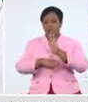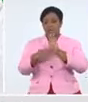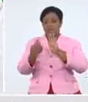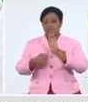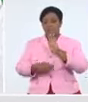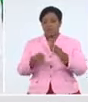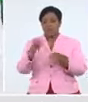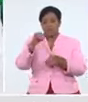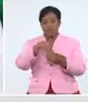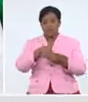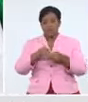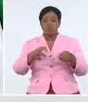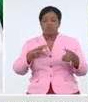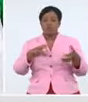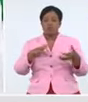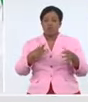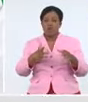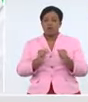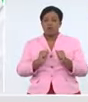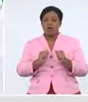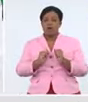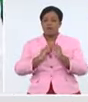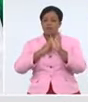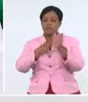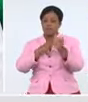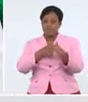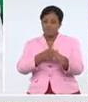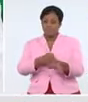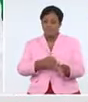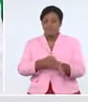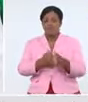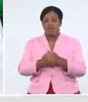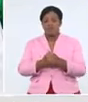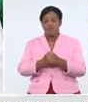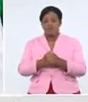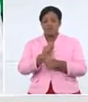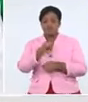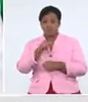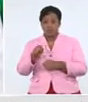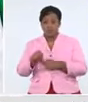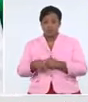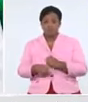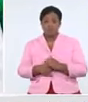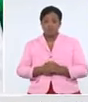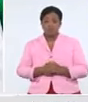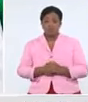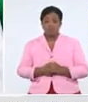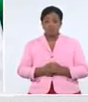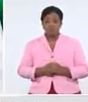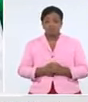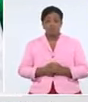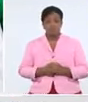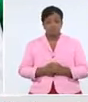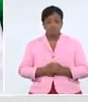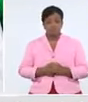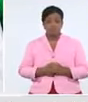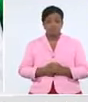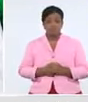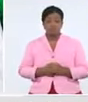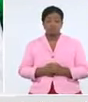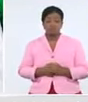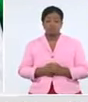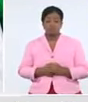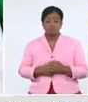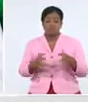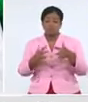un modo de comportamiento, a un modo de ser de las personas, y va a tener que ver mucho también, como dije, con